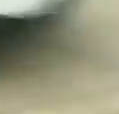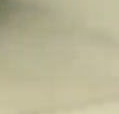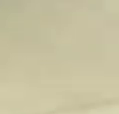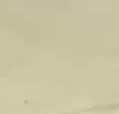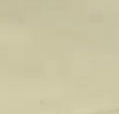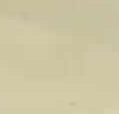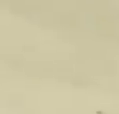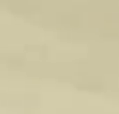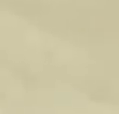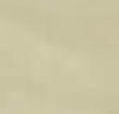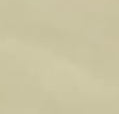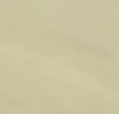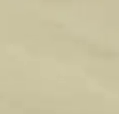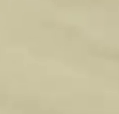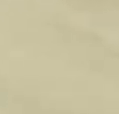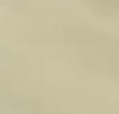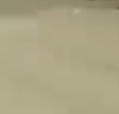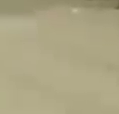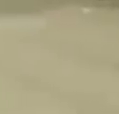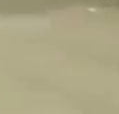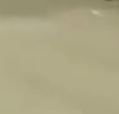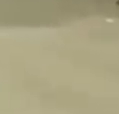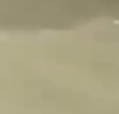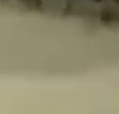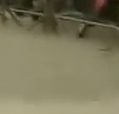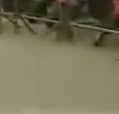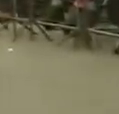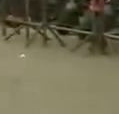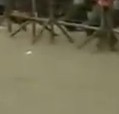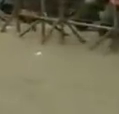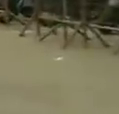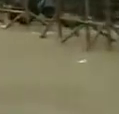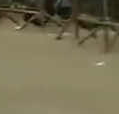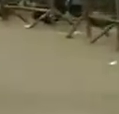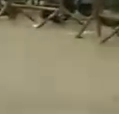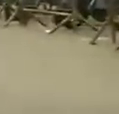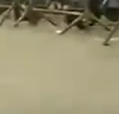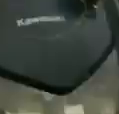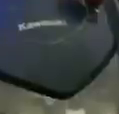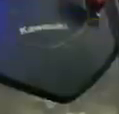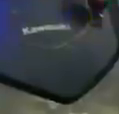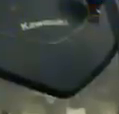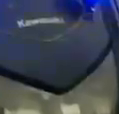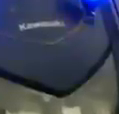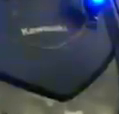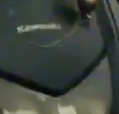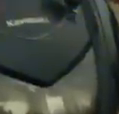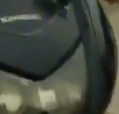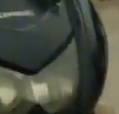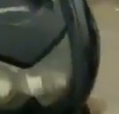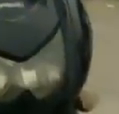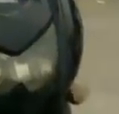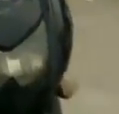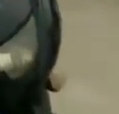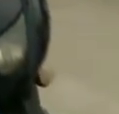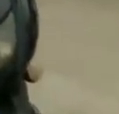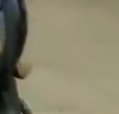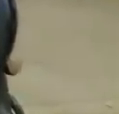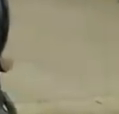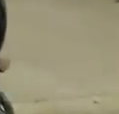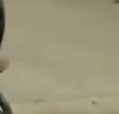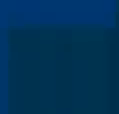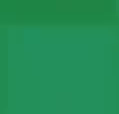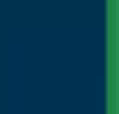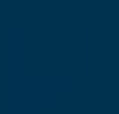Nueva balacera en la penitenciaría del Litoral deja 2 heridos. El SNAI informó que se trata de un guía y un interno quienes se encuentran